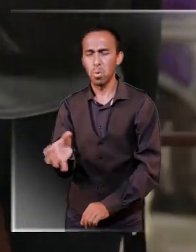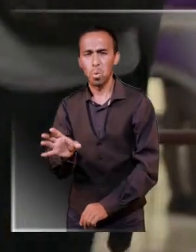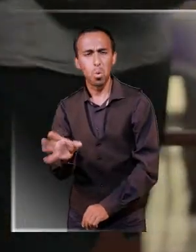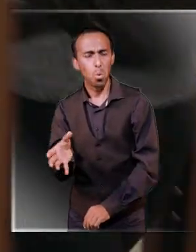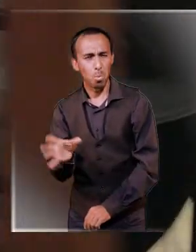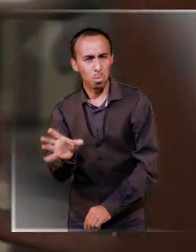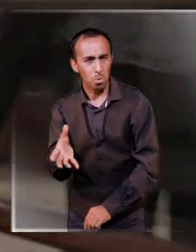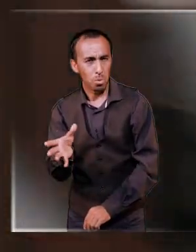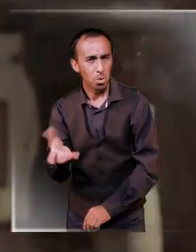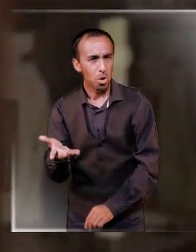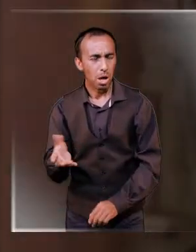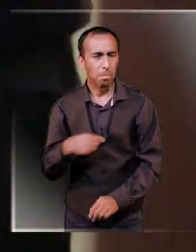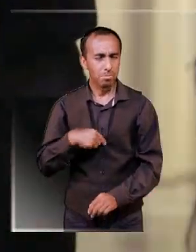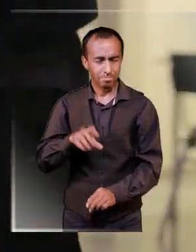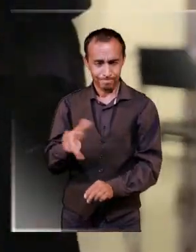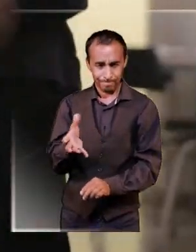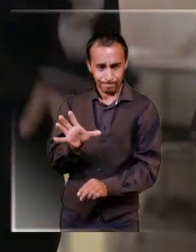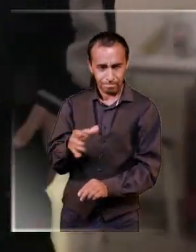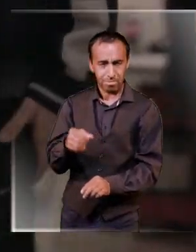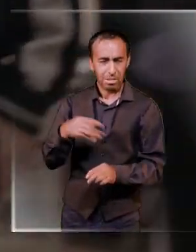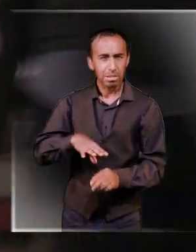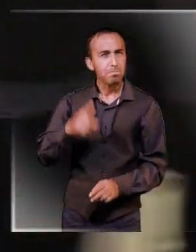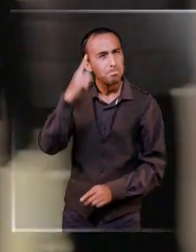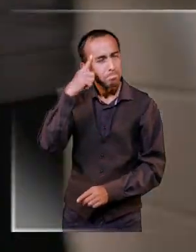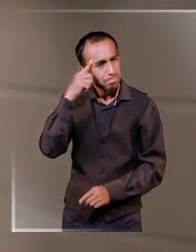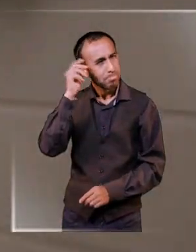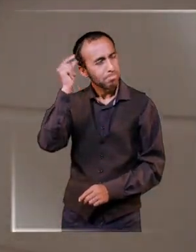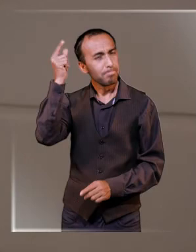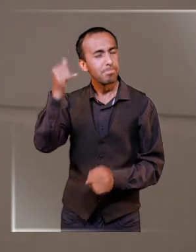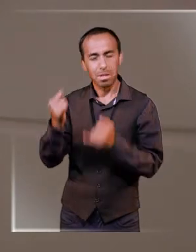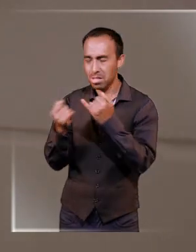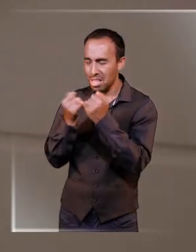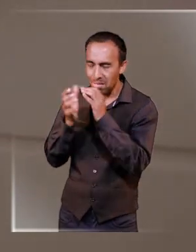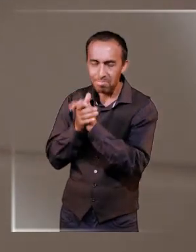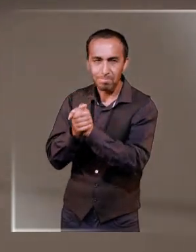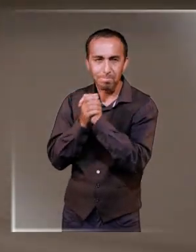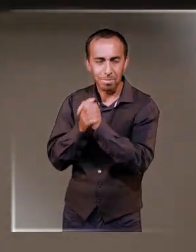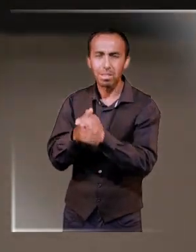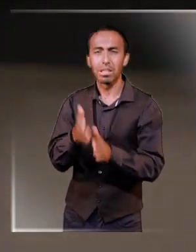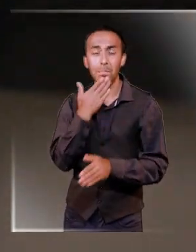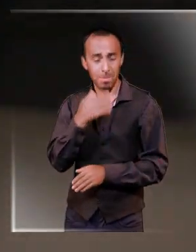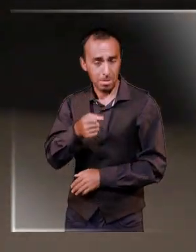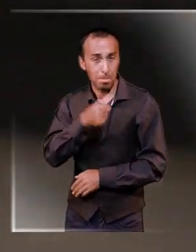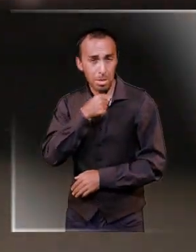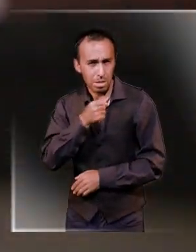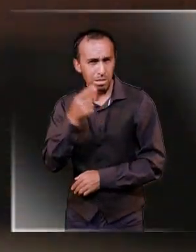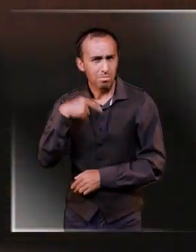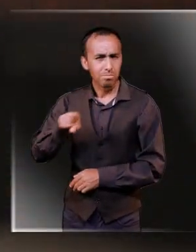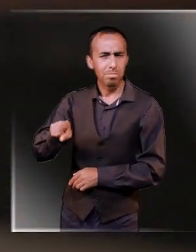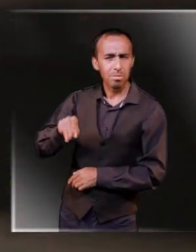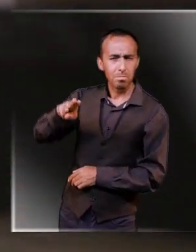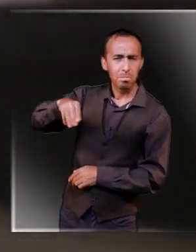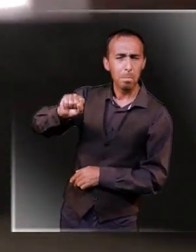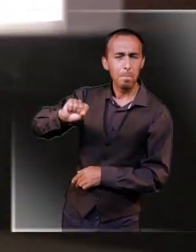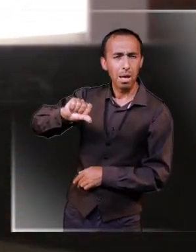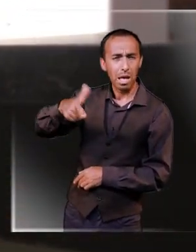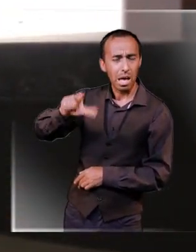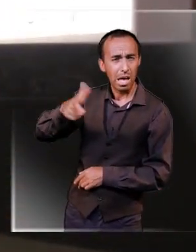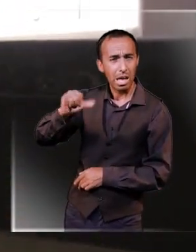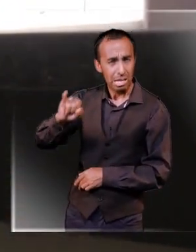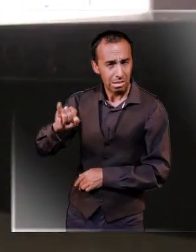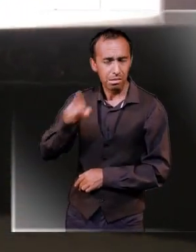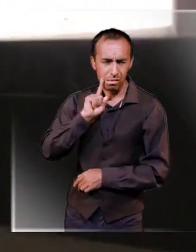Loas es un programa radial que surge de una inquietud que teníamos con originalmente con una gran amiga, periodista también. Y con